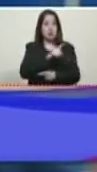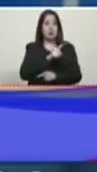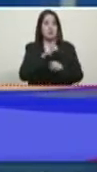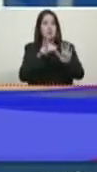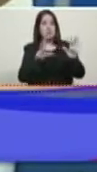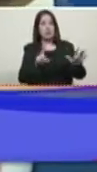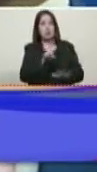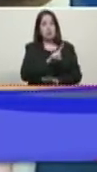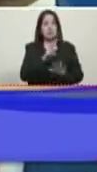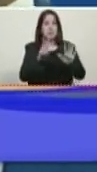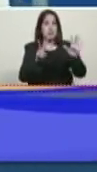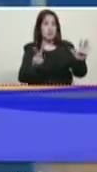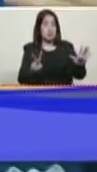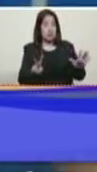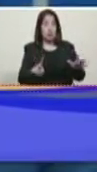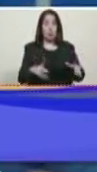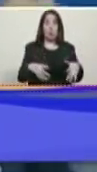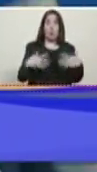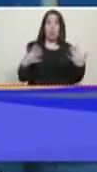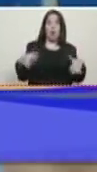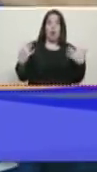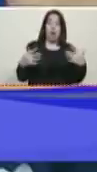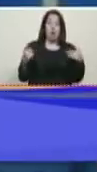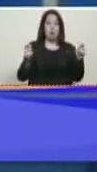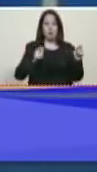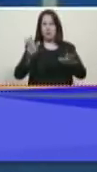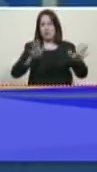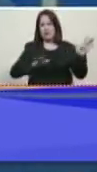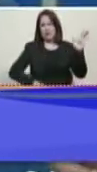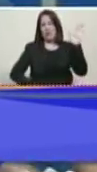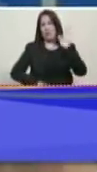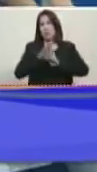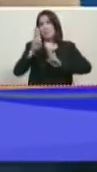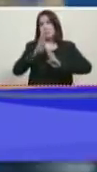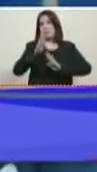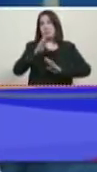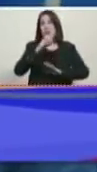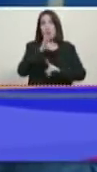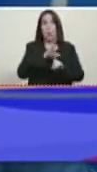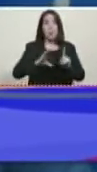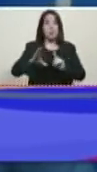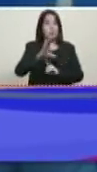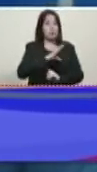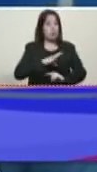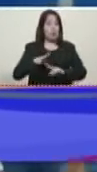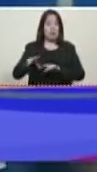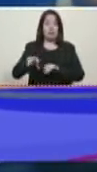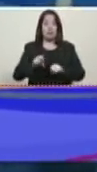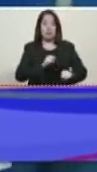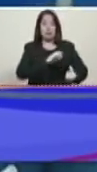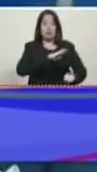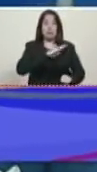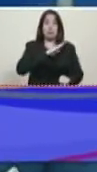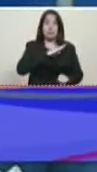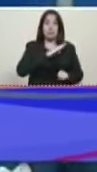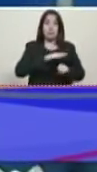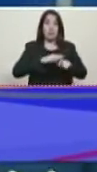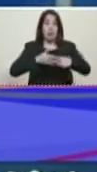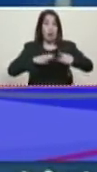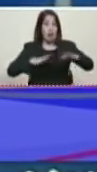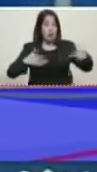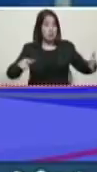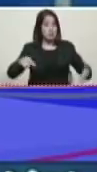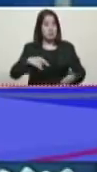nosotros le daríamos un valor turístico histórico y cultural a un tesoro que tiene venezuela en las costas carabobeñas